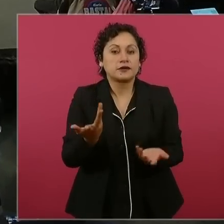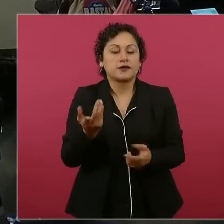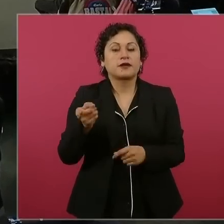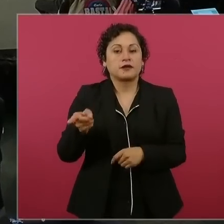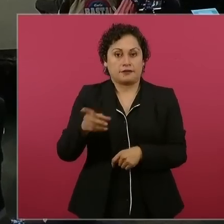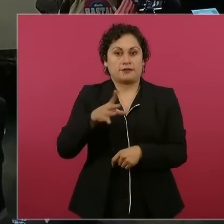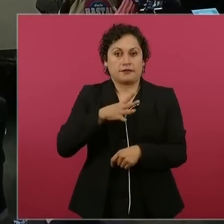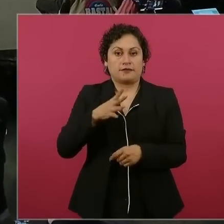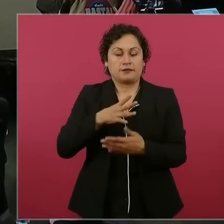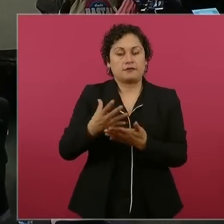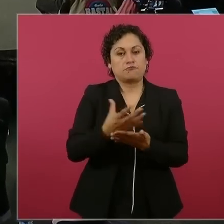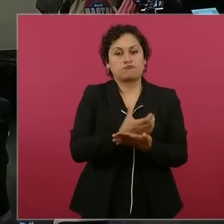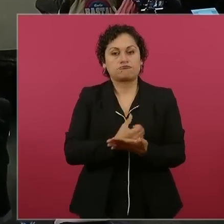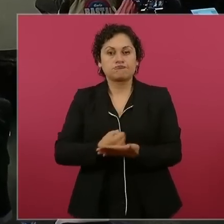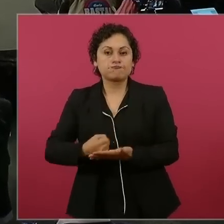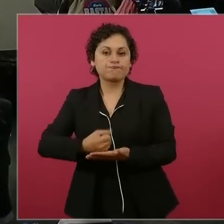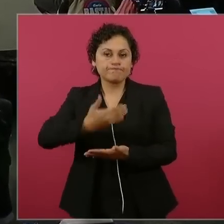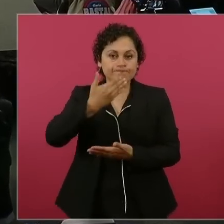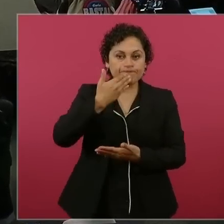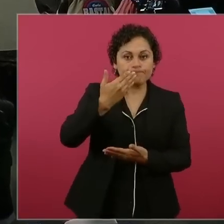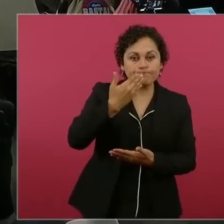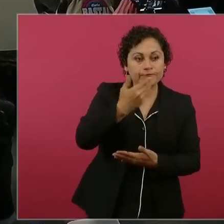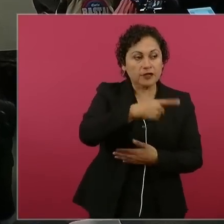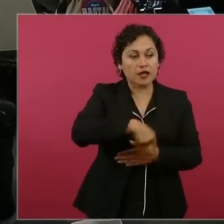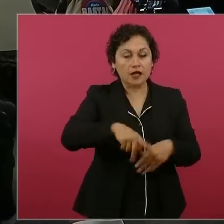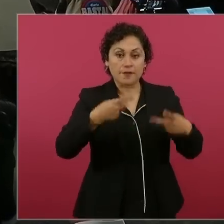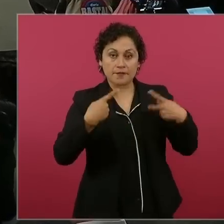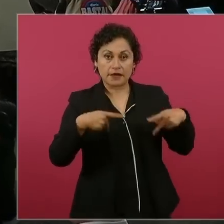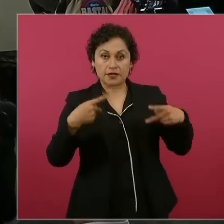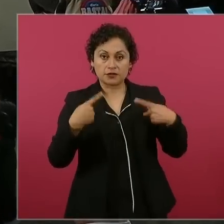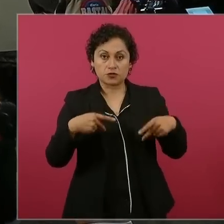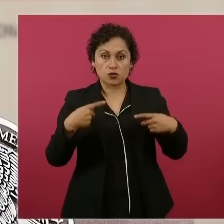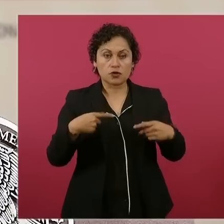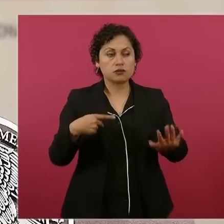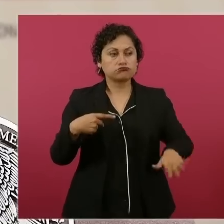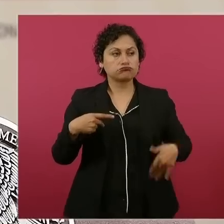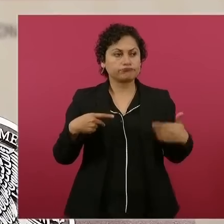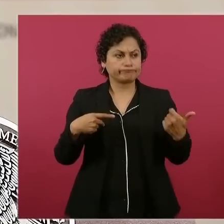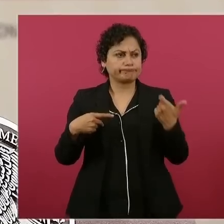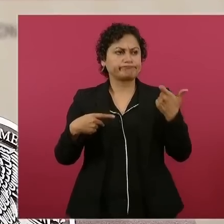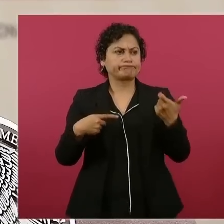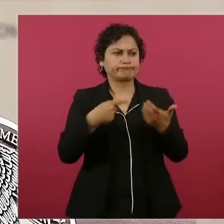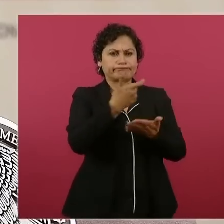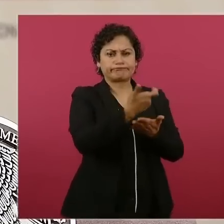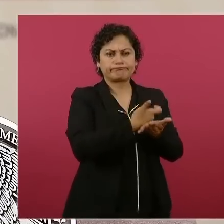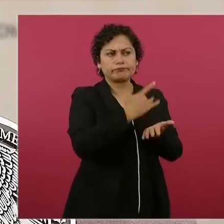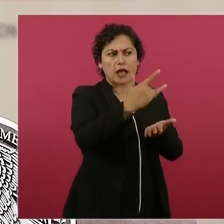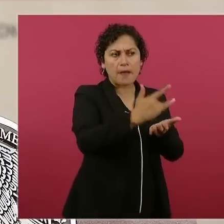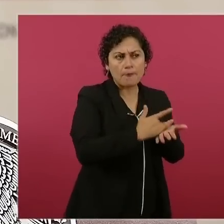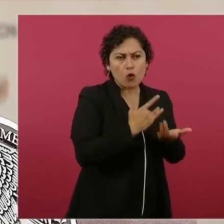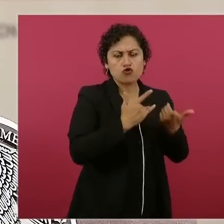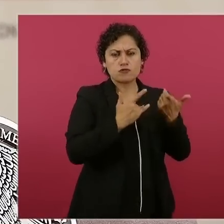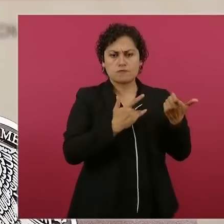poder adquisitivo, la gente tiene recursos